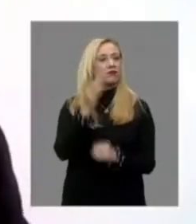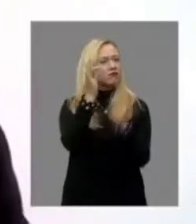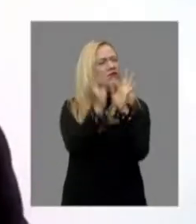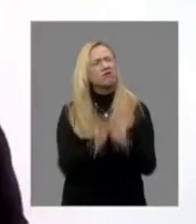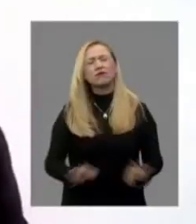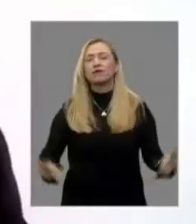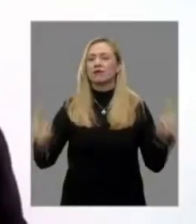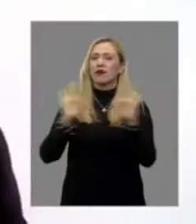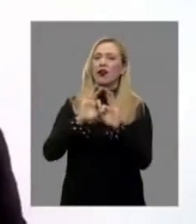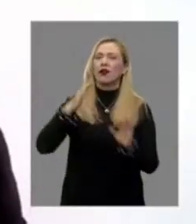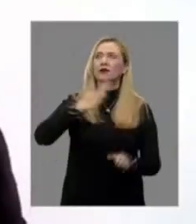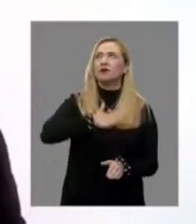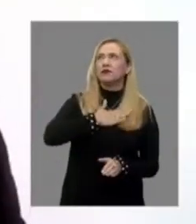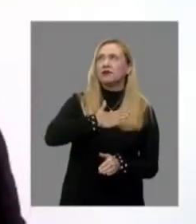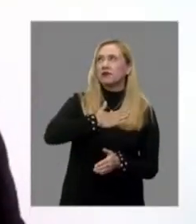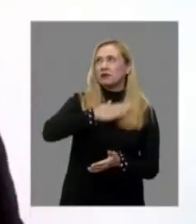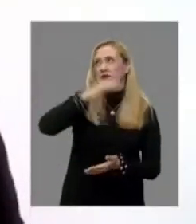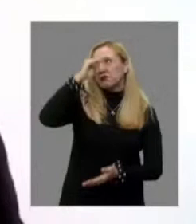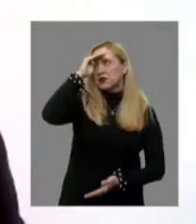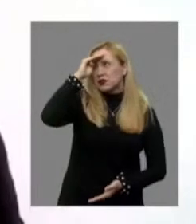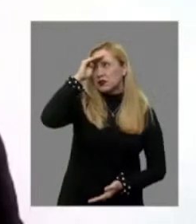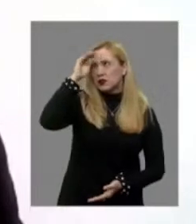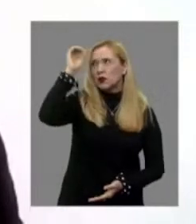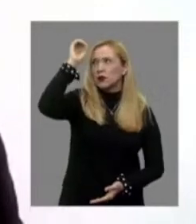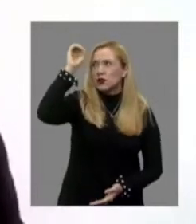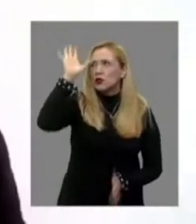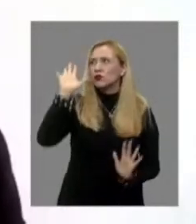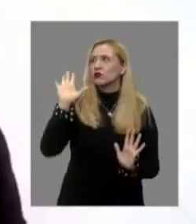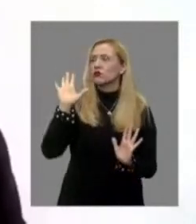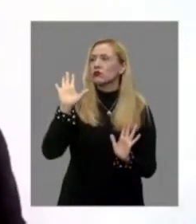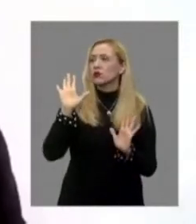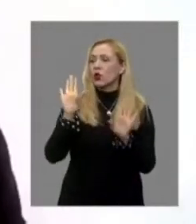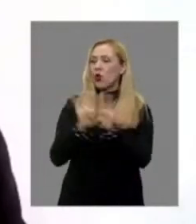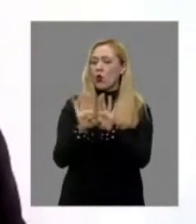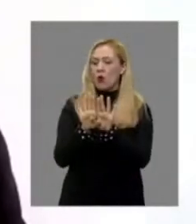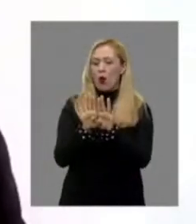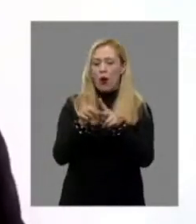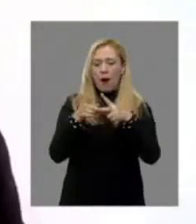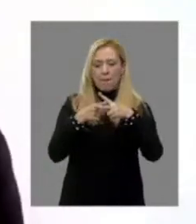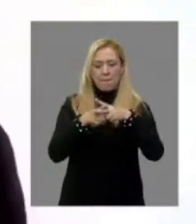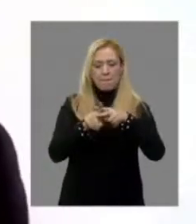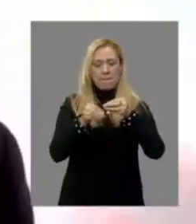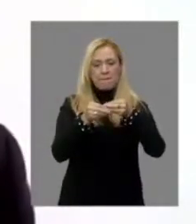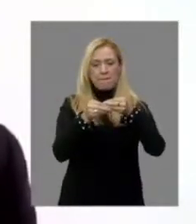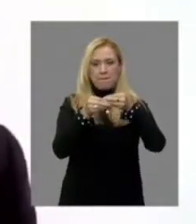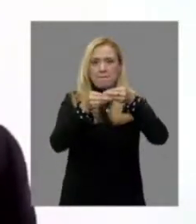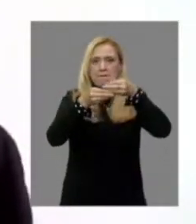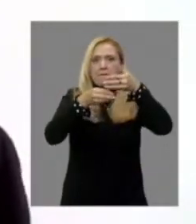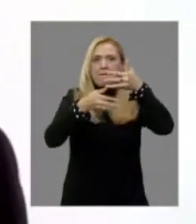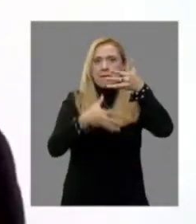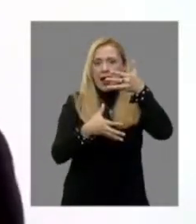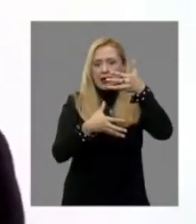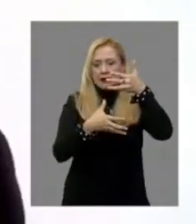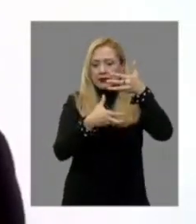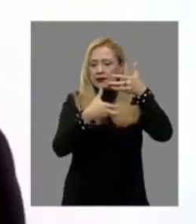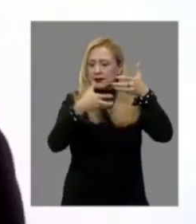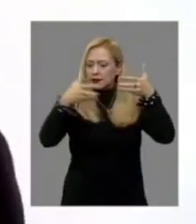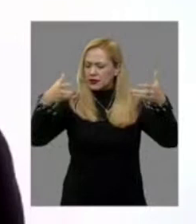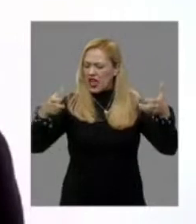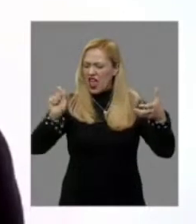fundamentalmente yo creo que esta ampliación del bloque o redefinición del bloque